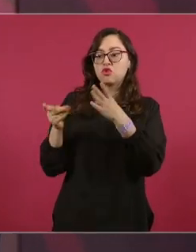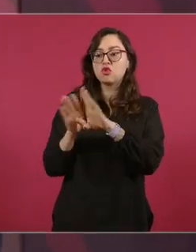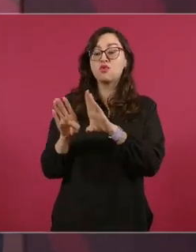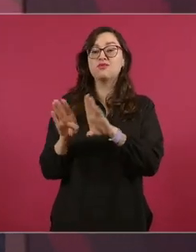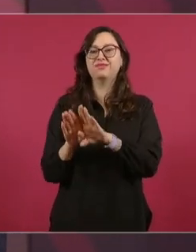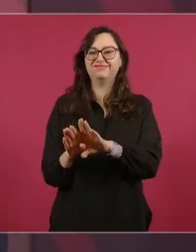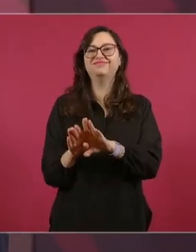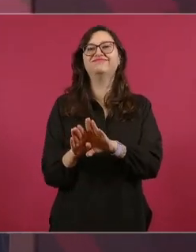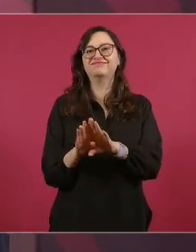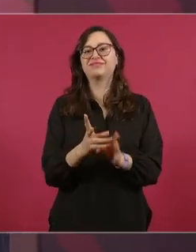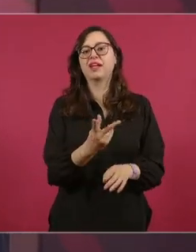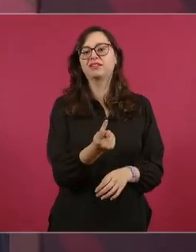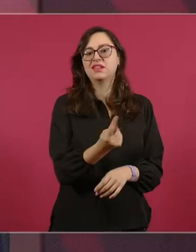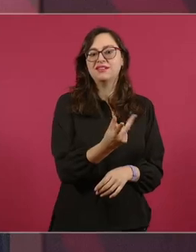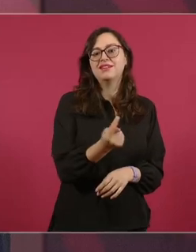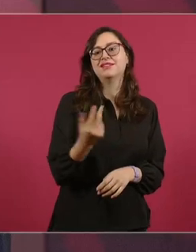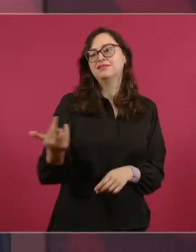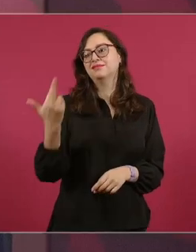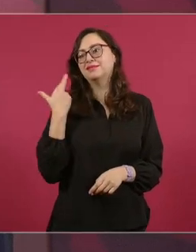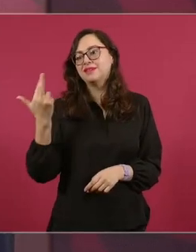y de manipulación.